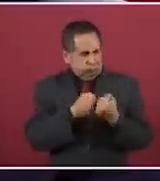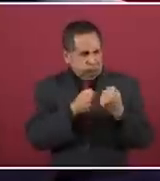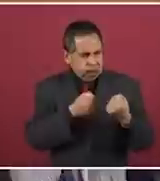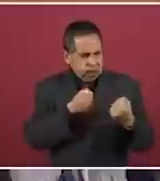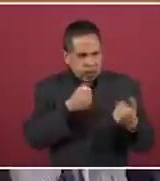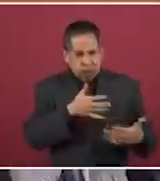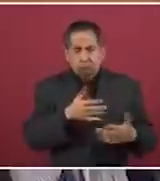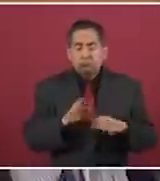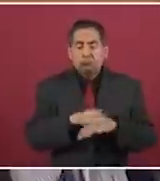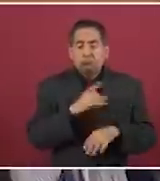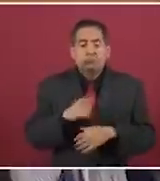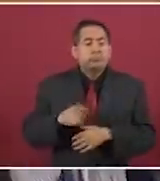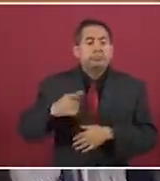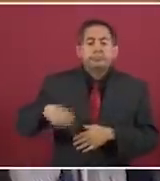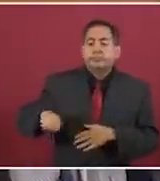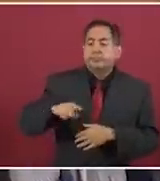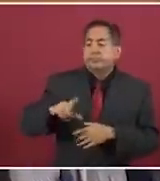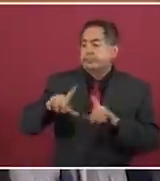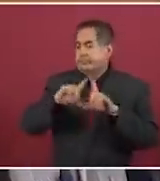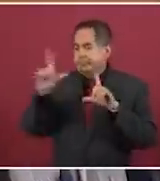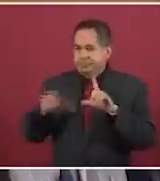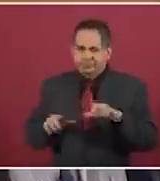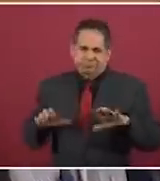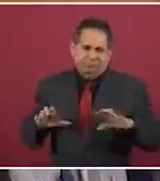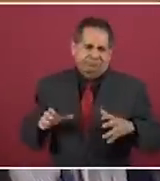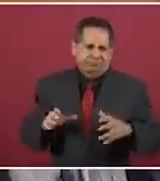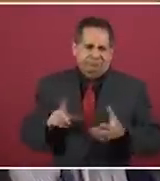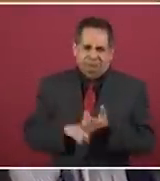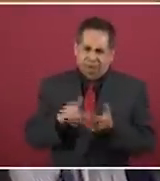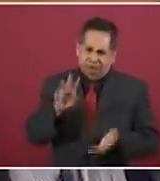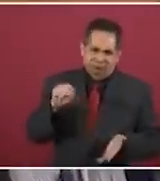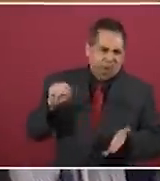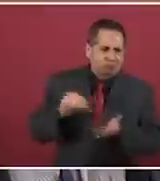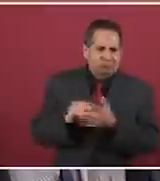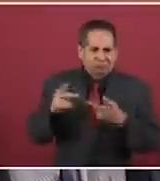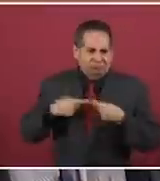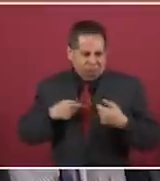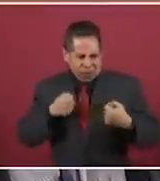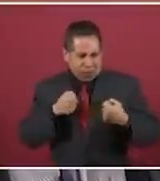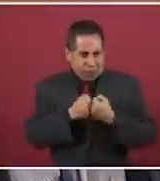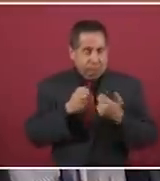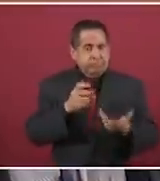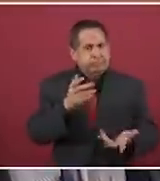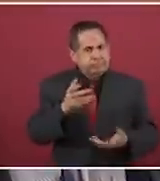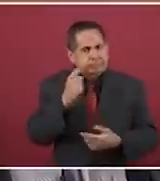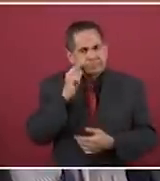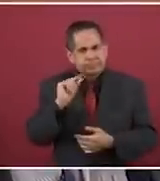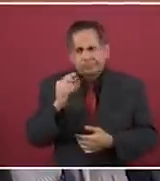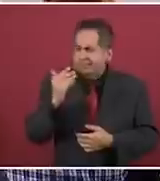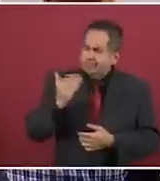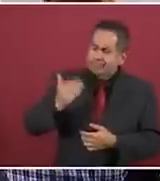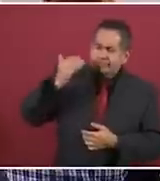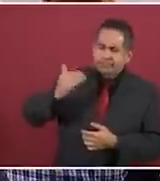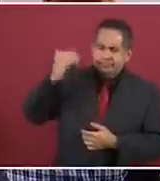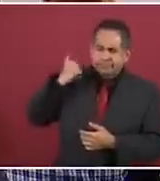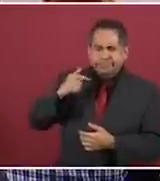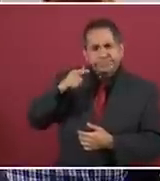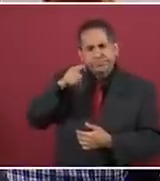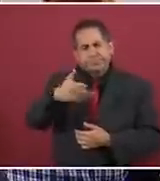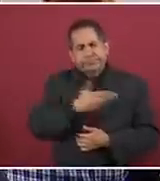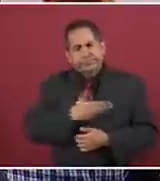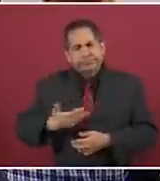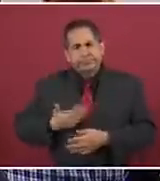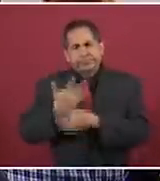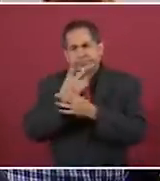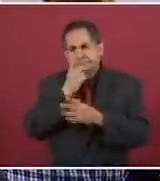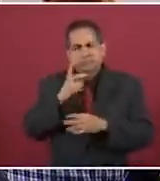¿Por qué? Pues porque la Fuerza Nacional será de 90,000 efectivos, pero hace algunas semanas usted, presidente, dijo que